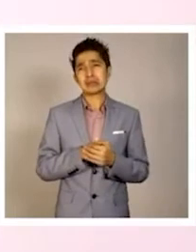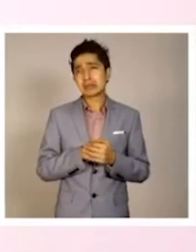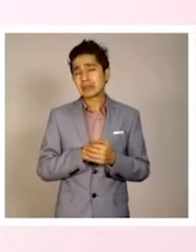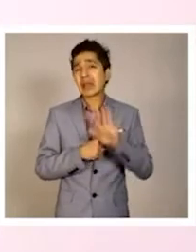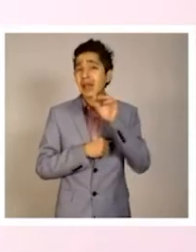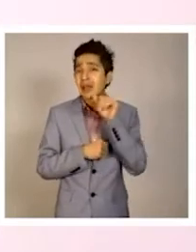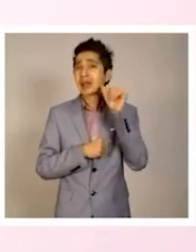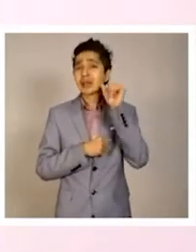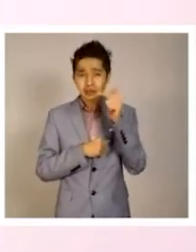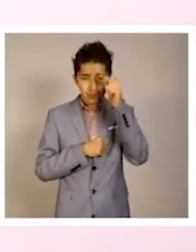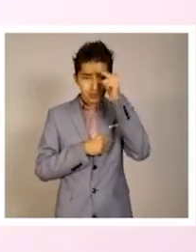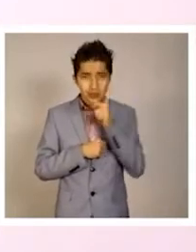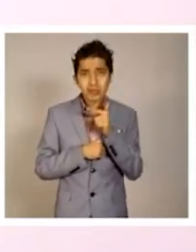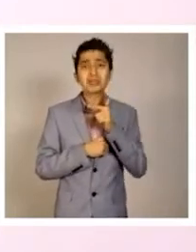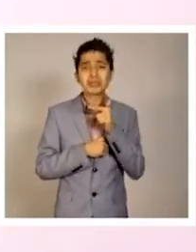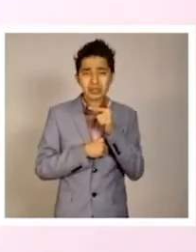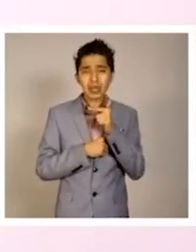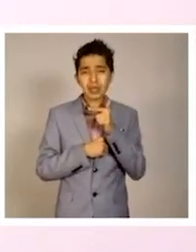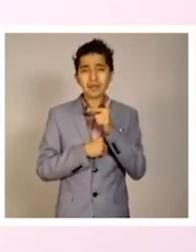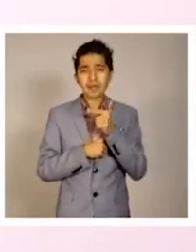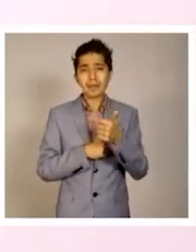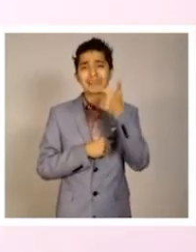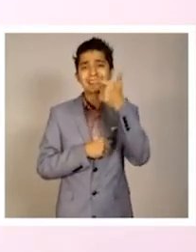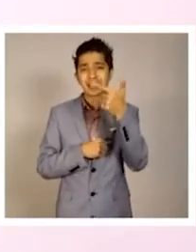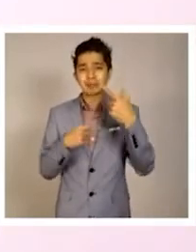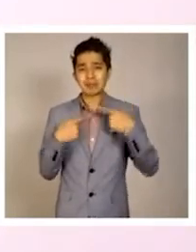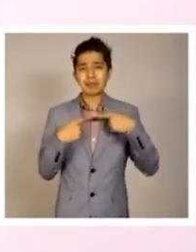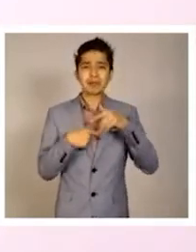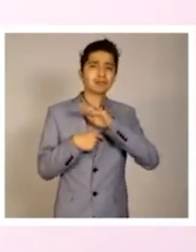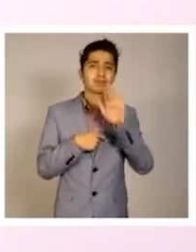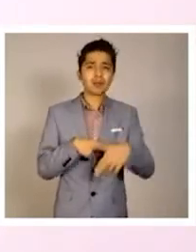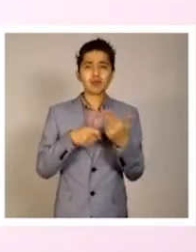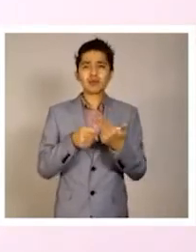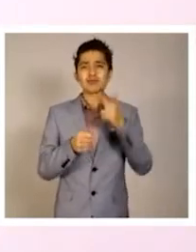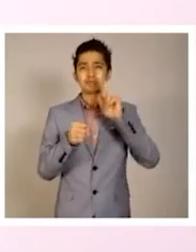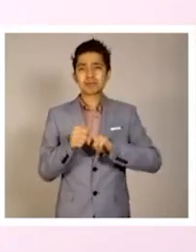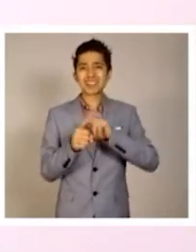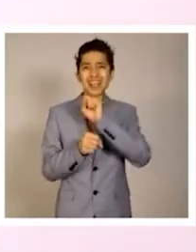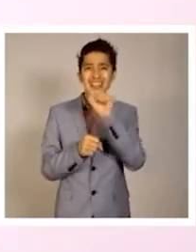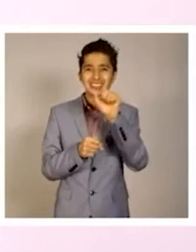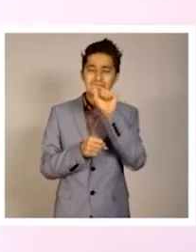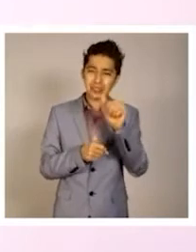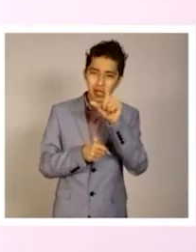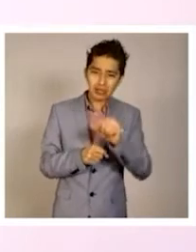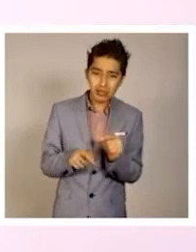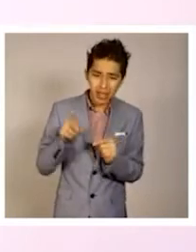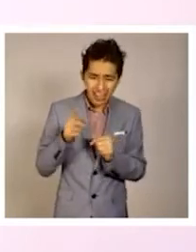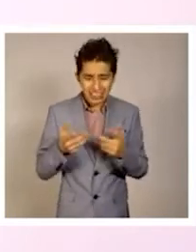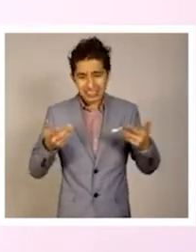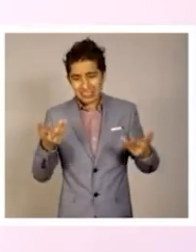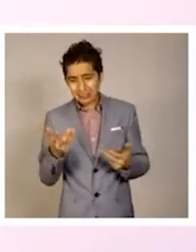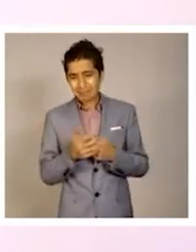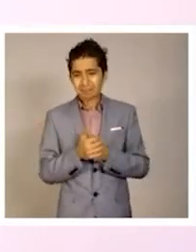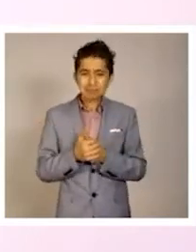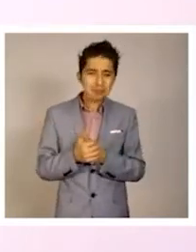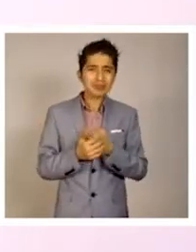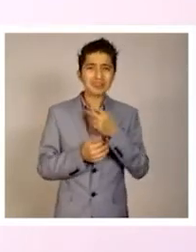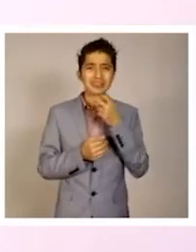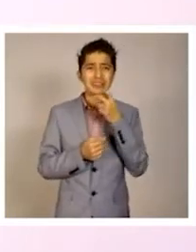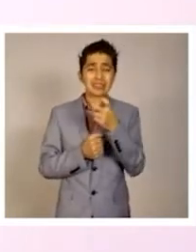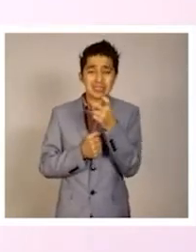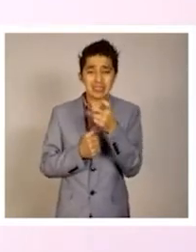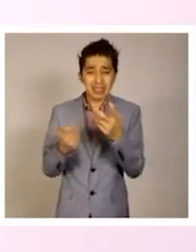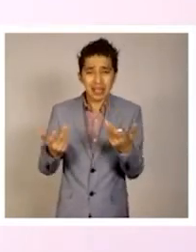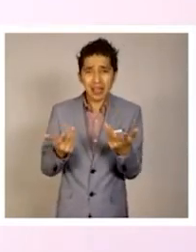en el puerto de Lázaro Cárdenas una semana y ahora me he estado informando que van a una caravana a la Ciudad de